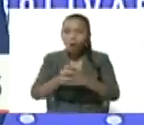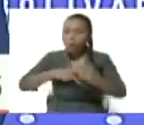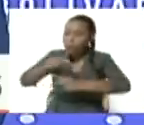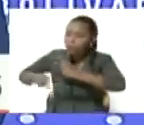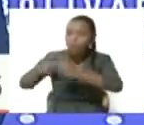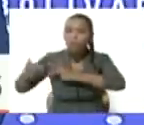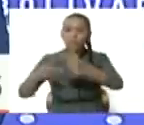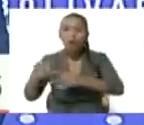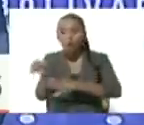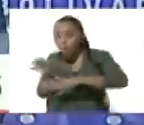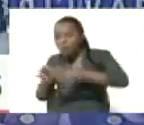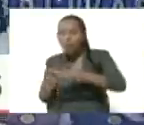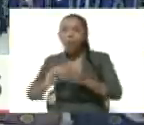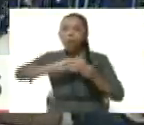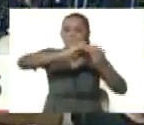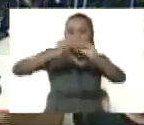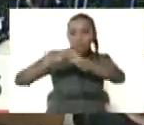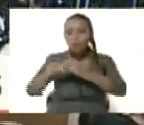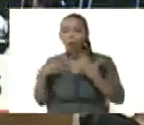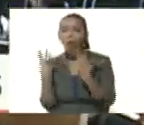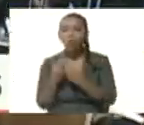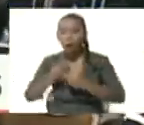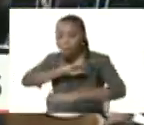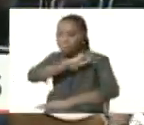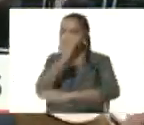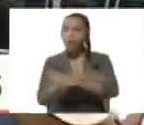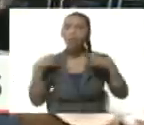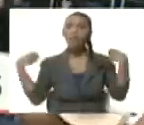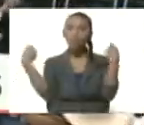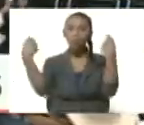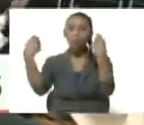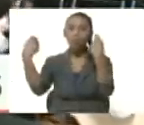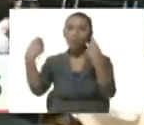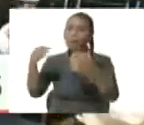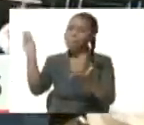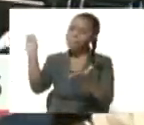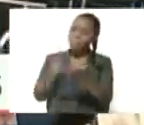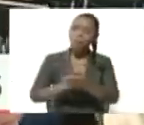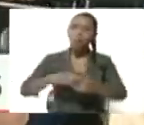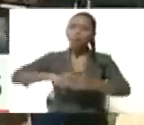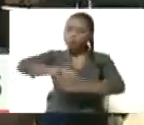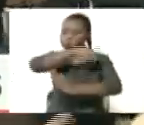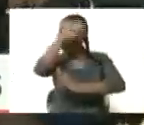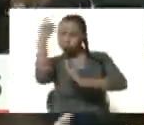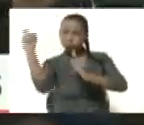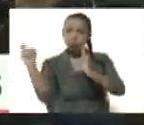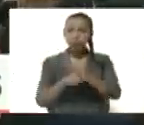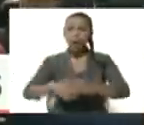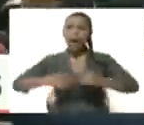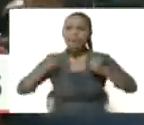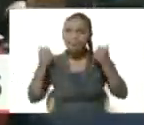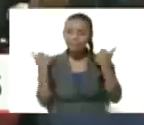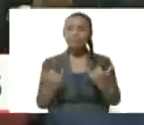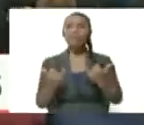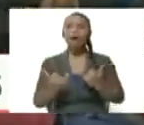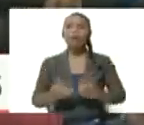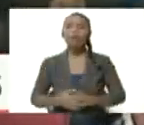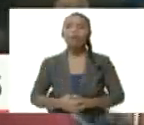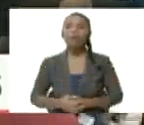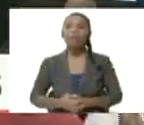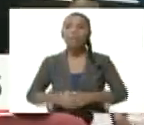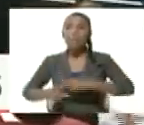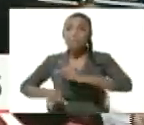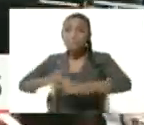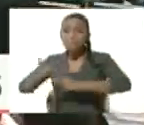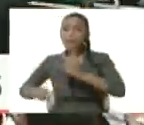municipios para su recuperación junto al poder popular y ponerlas plenamente activas y